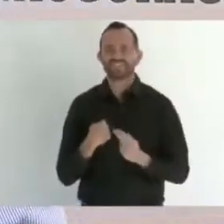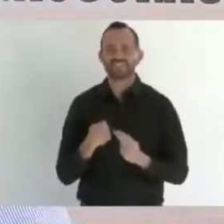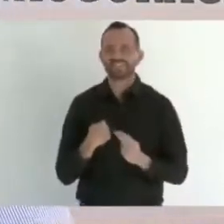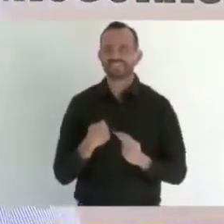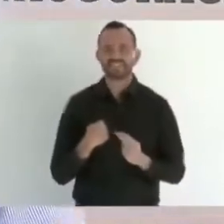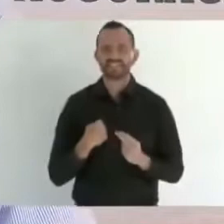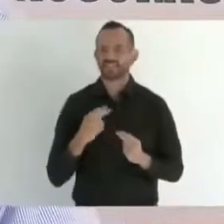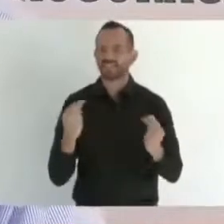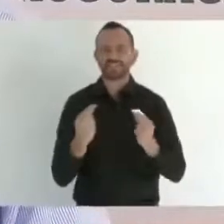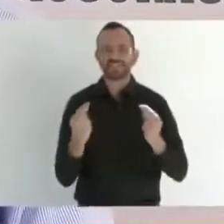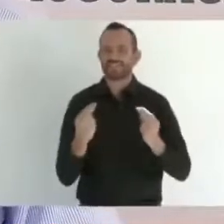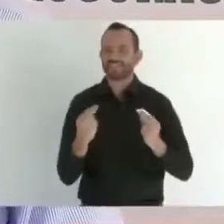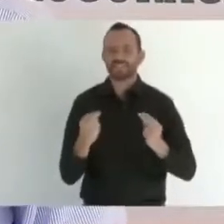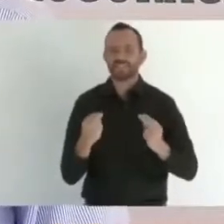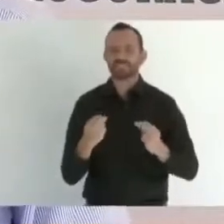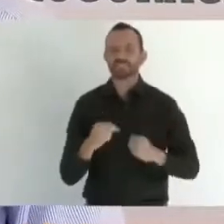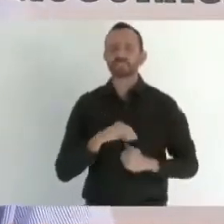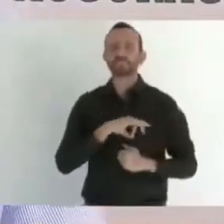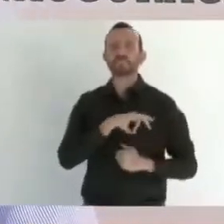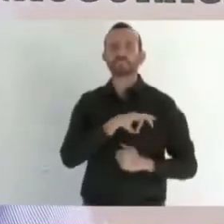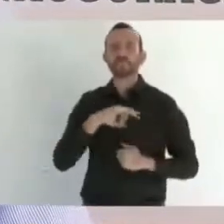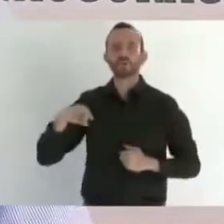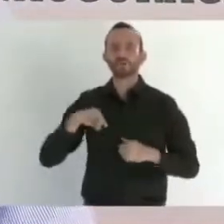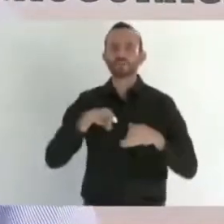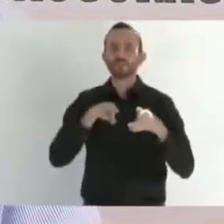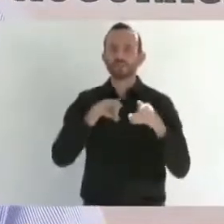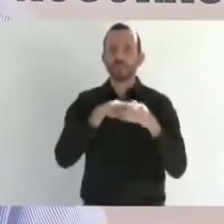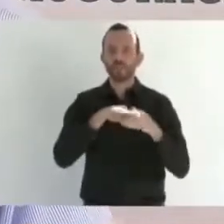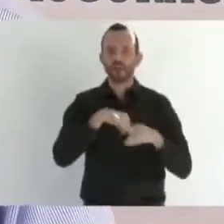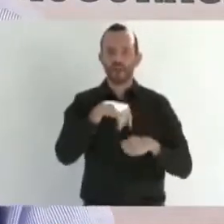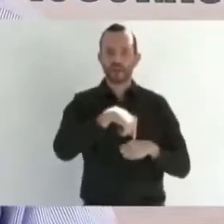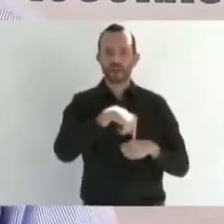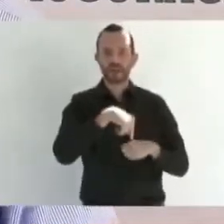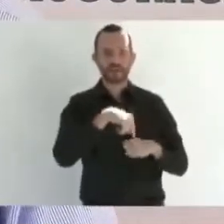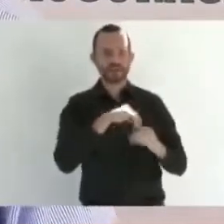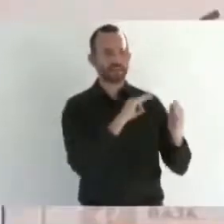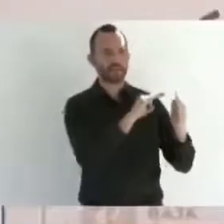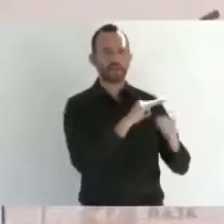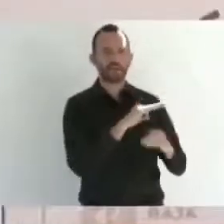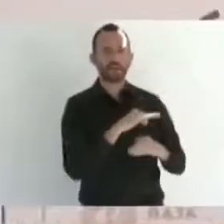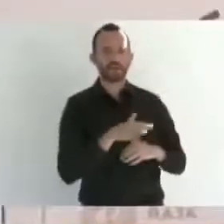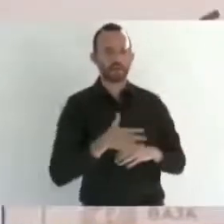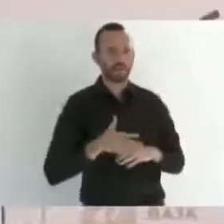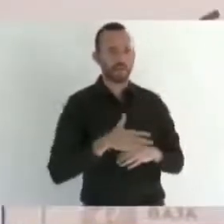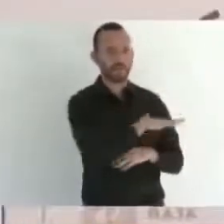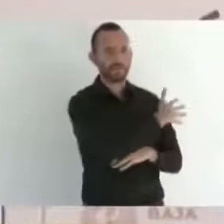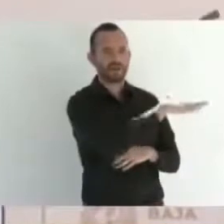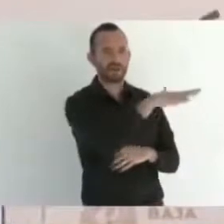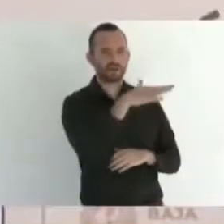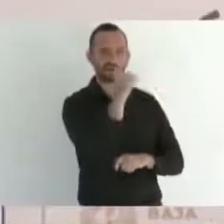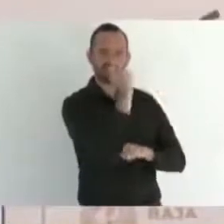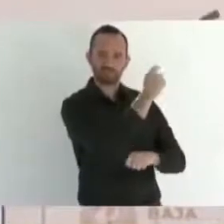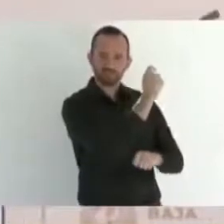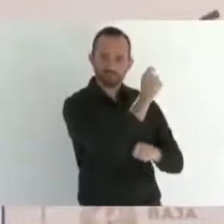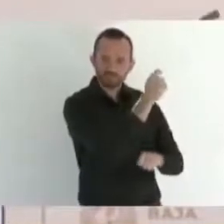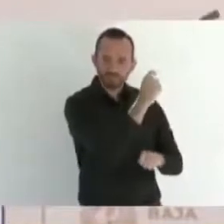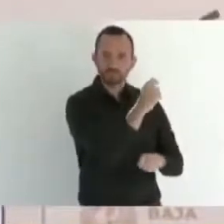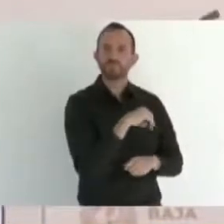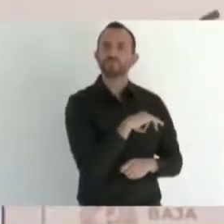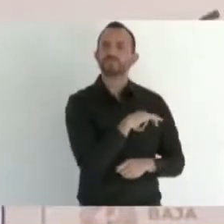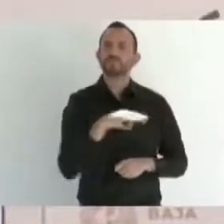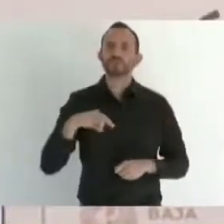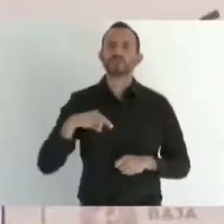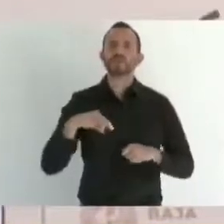para ir a pescar son actividades que se pueden hacer en la orilla del mar